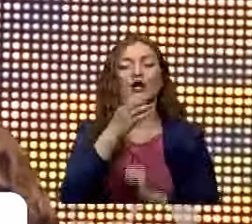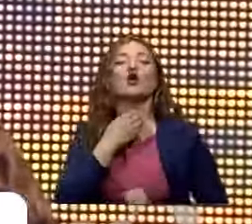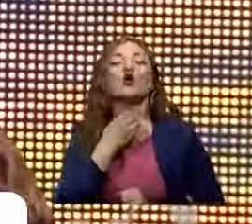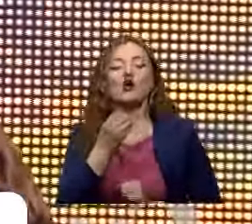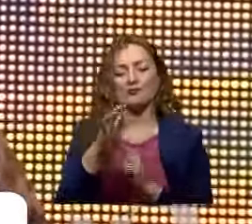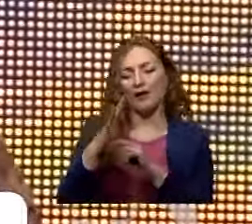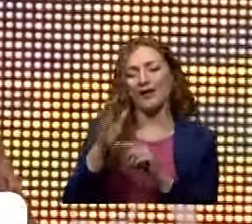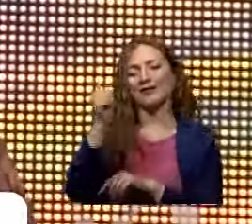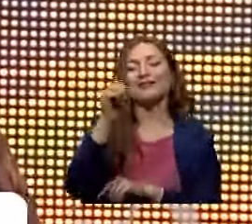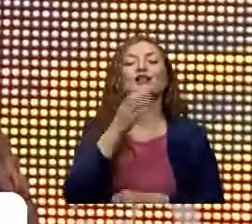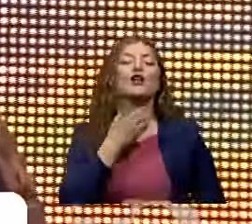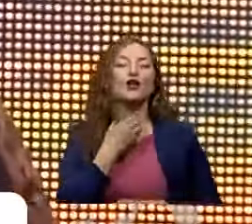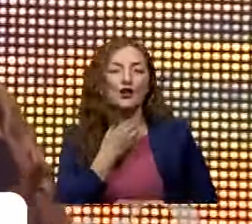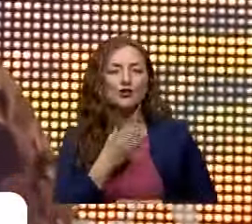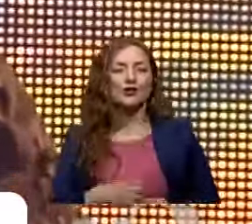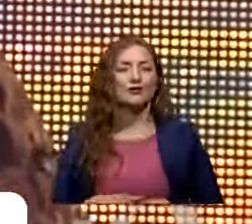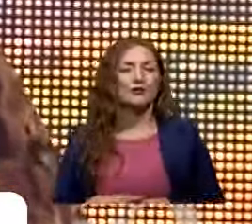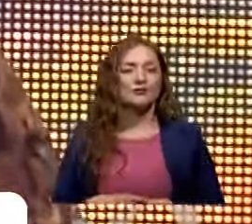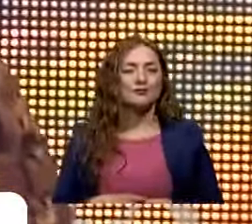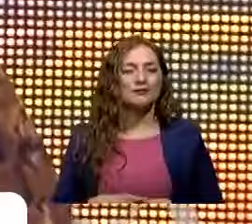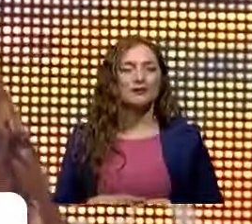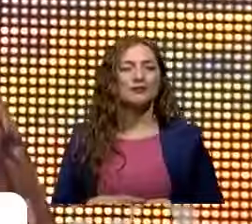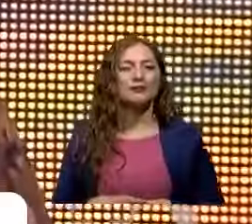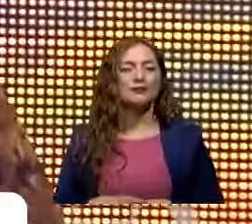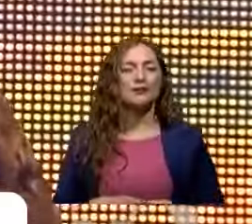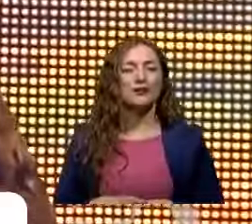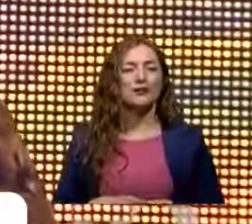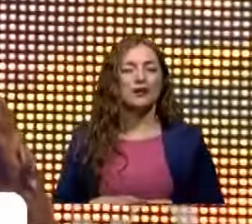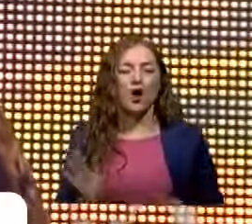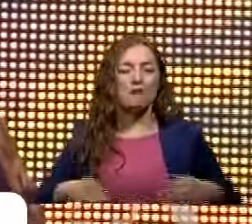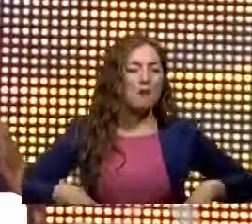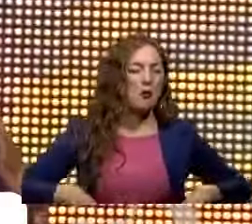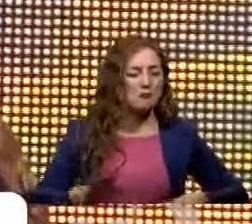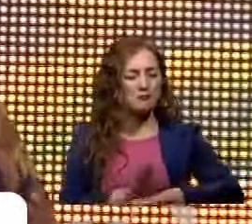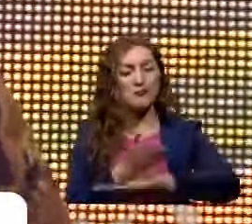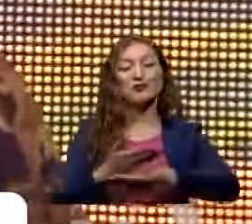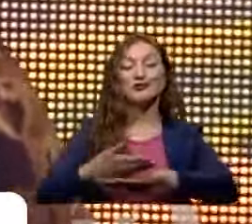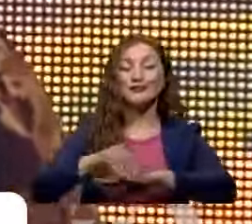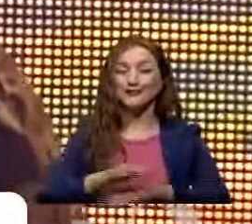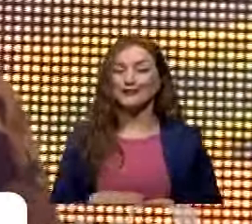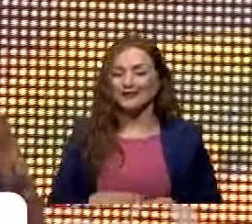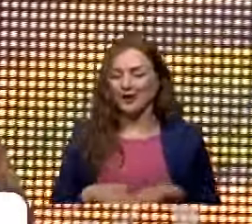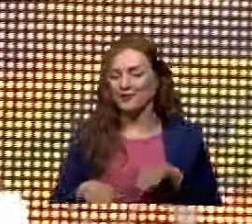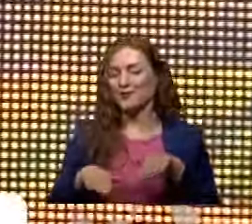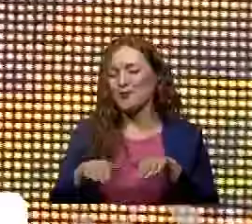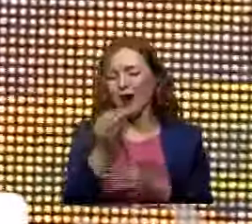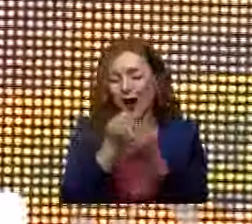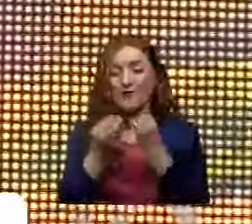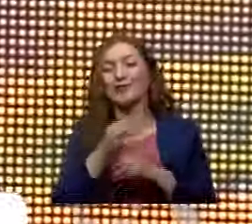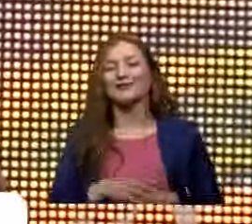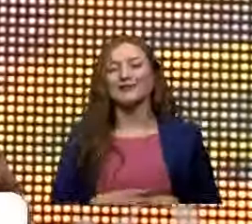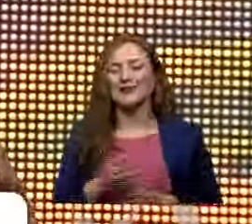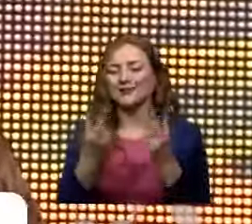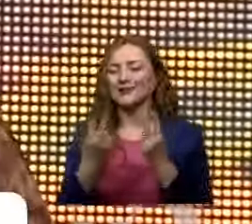del 10 de agosto, en donde vamos a tener moda, música, vamos a tener también lo textil, lo gastronómico, para